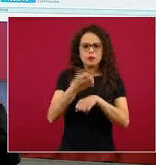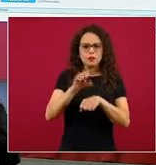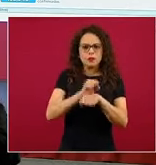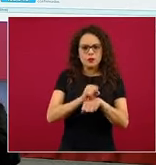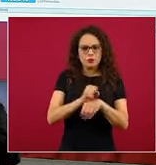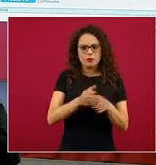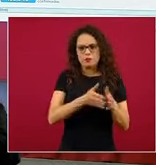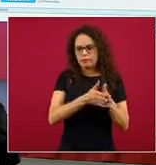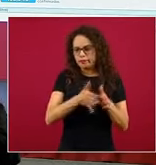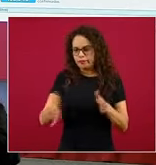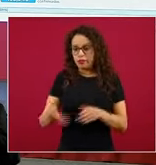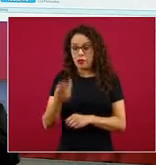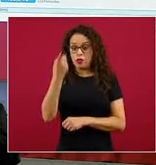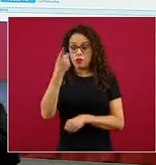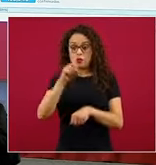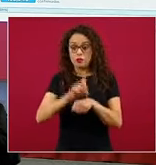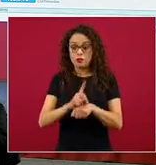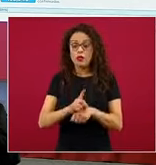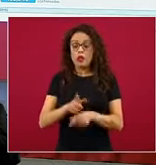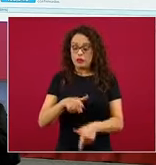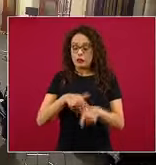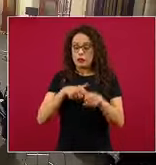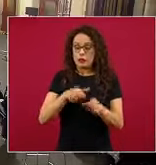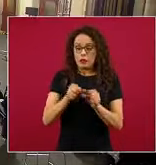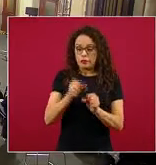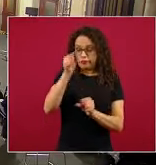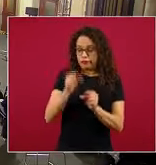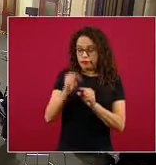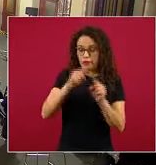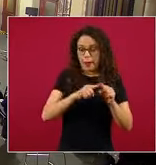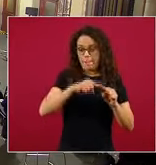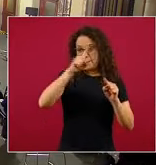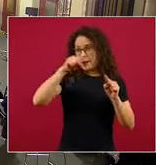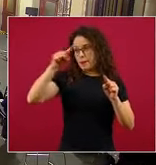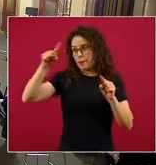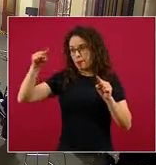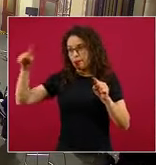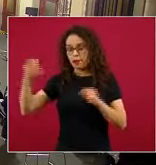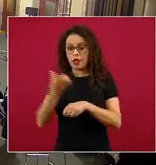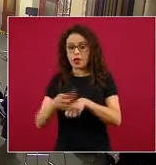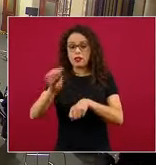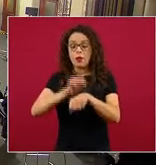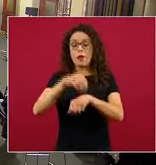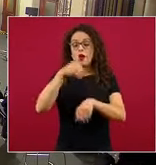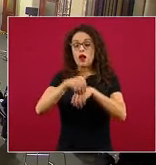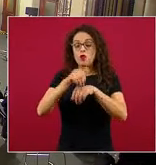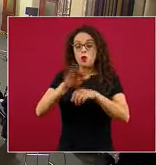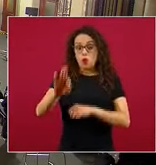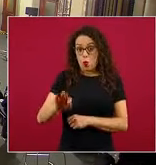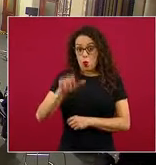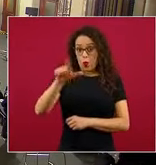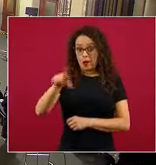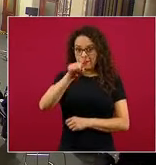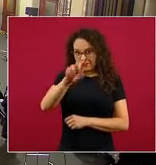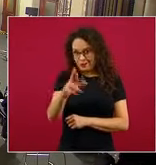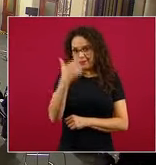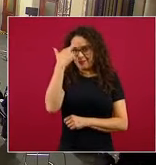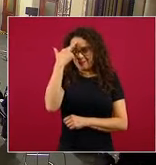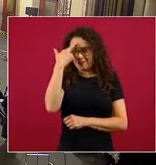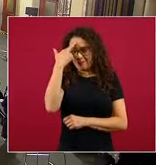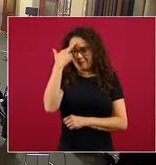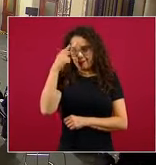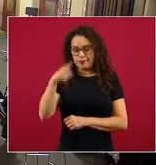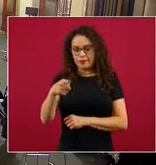días que tenemos graficando ya la semana 47, recordando que abrimos con